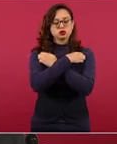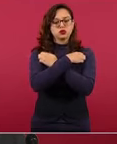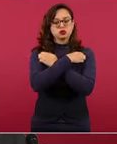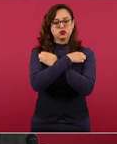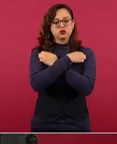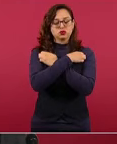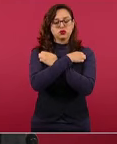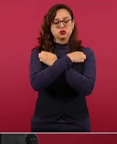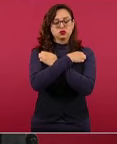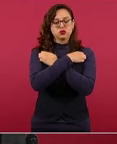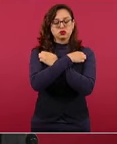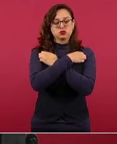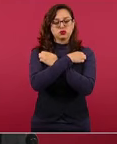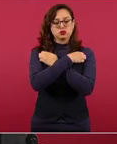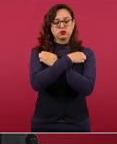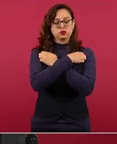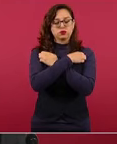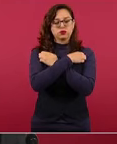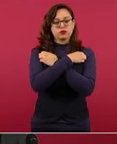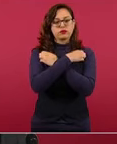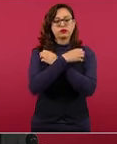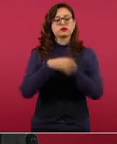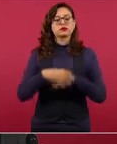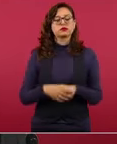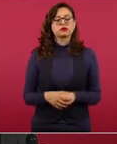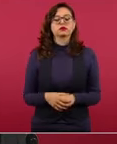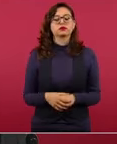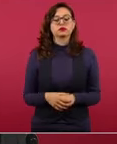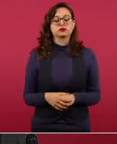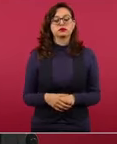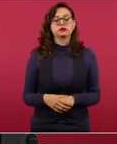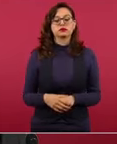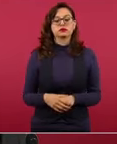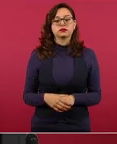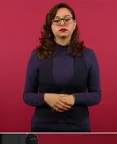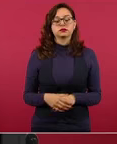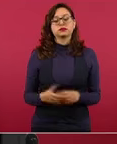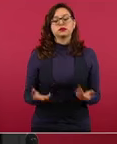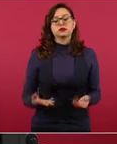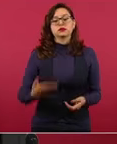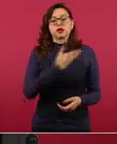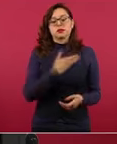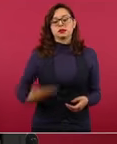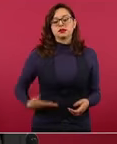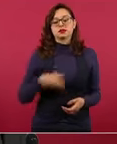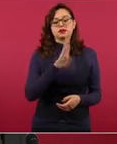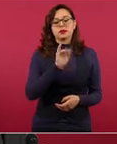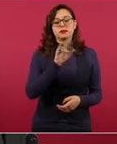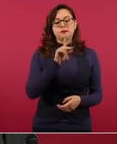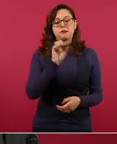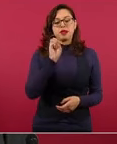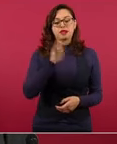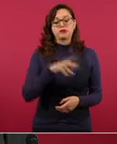qué la esposa presente de mailín es maestra y